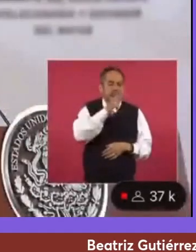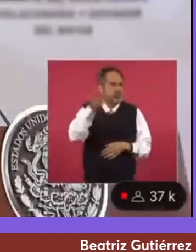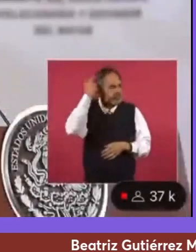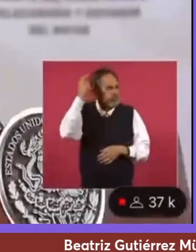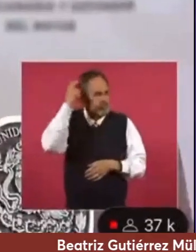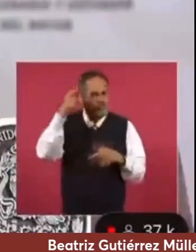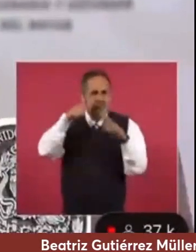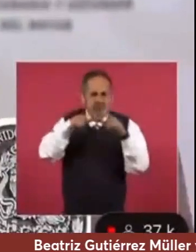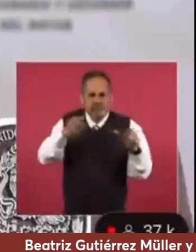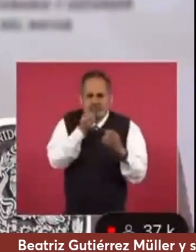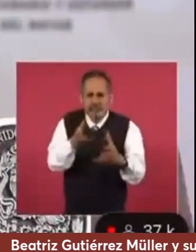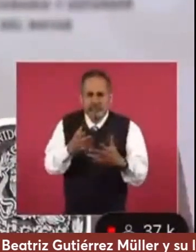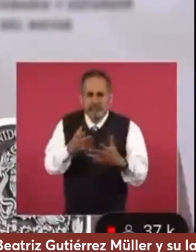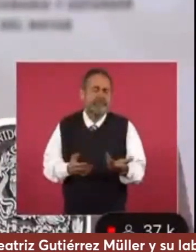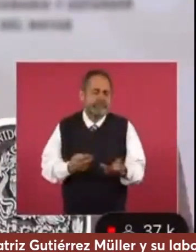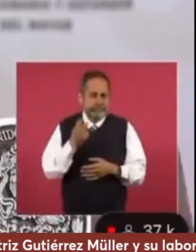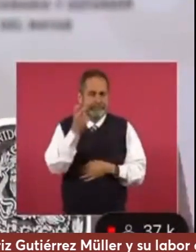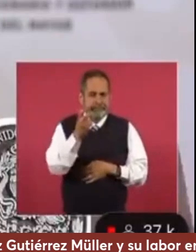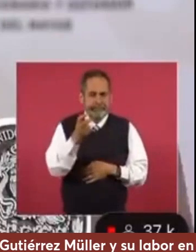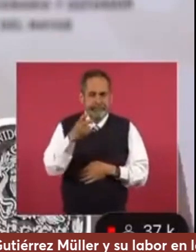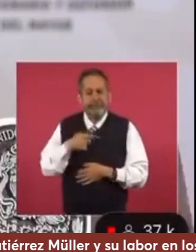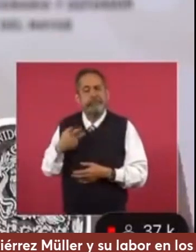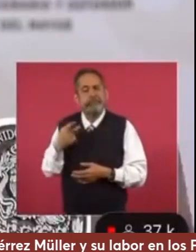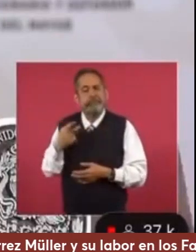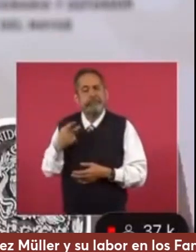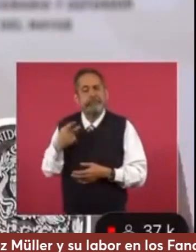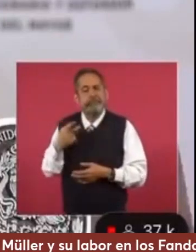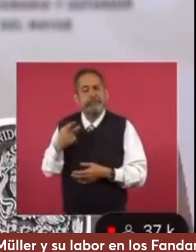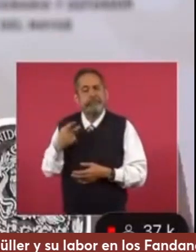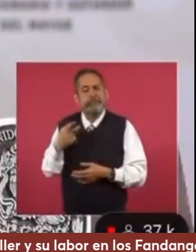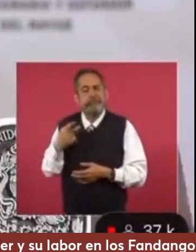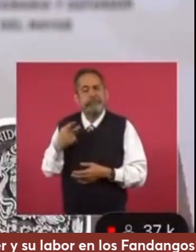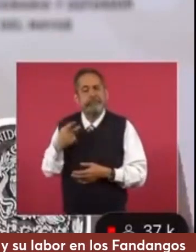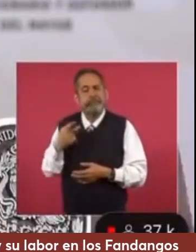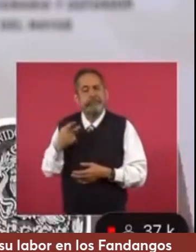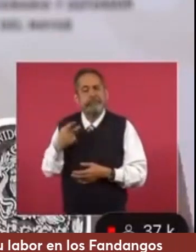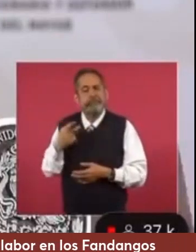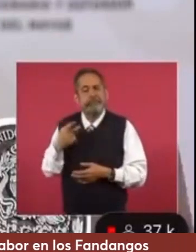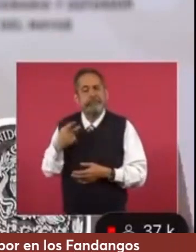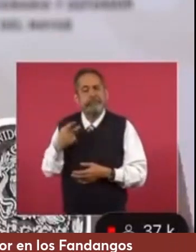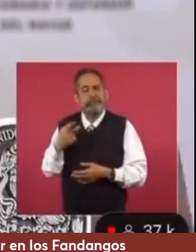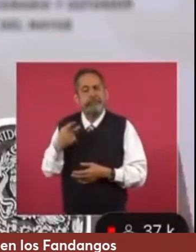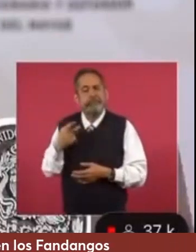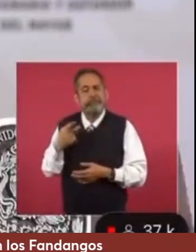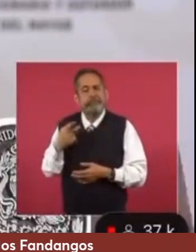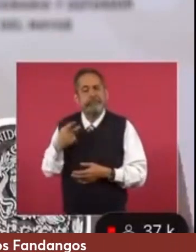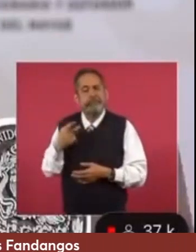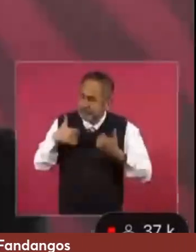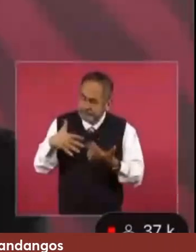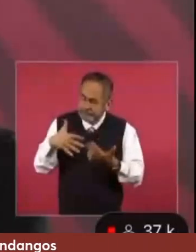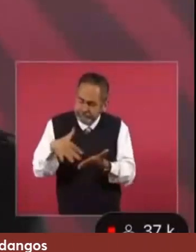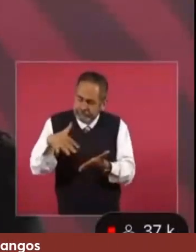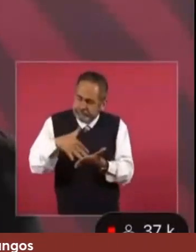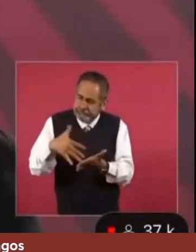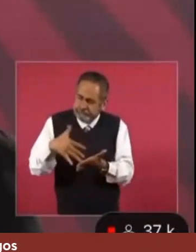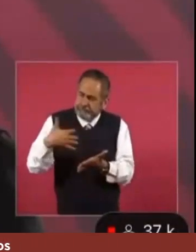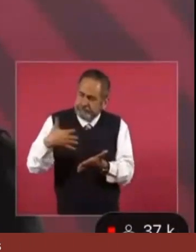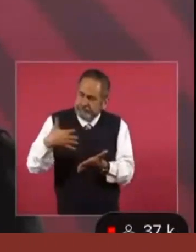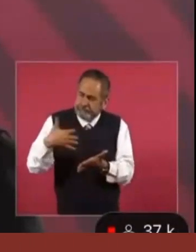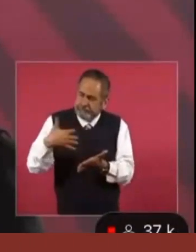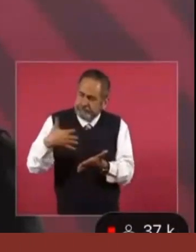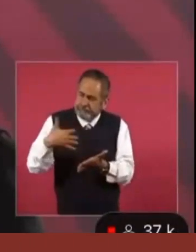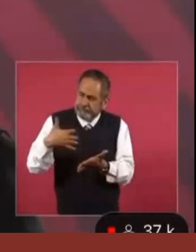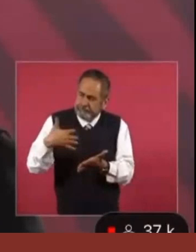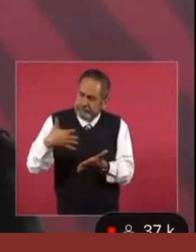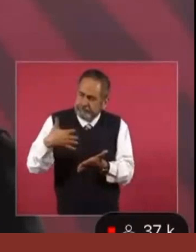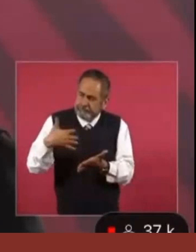Para mí los fandangos fueron ese pequeño ejercicio de habla y de comprensión lectora y a la vez de motivar a los jóvenes a que